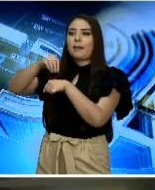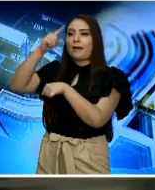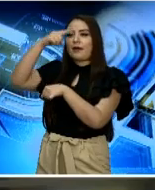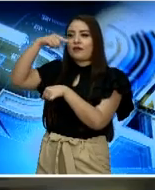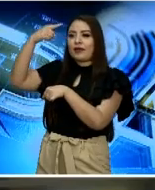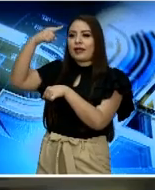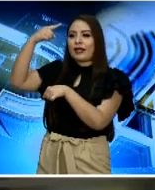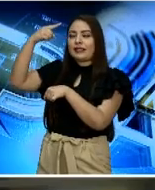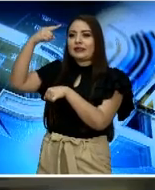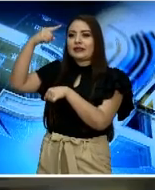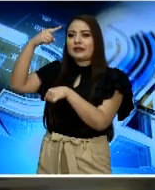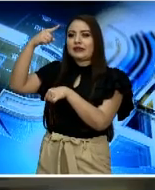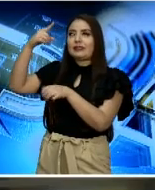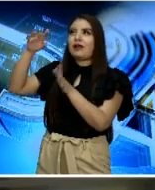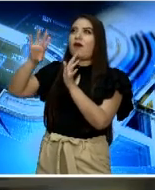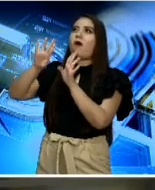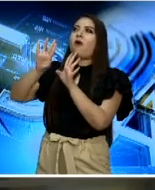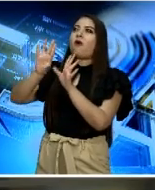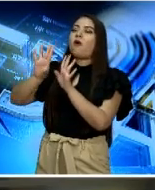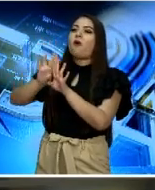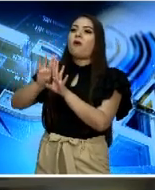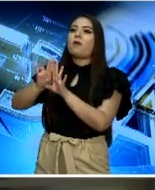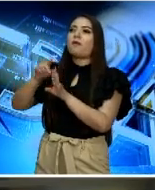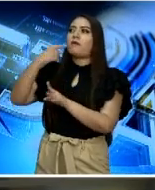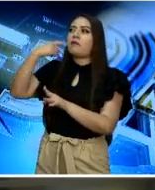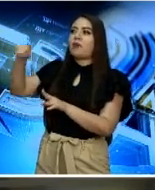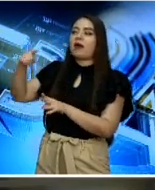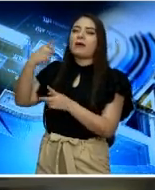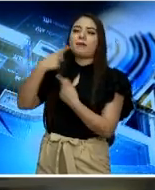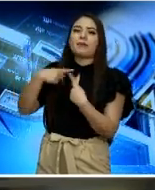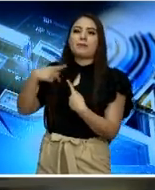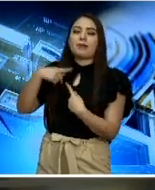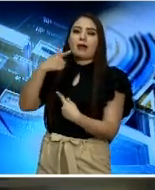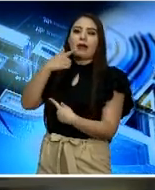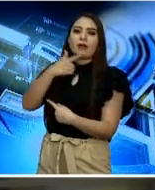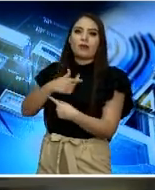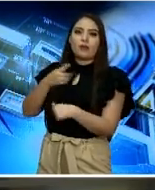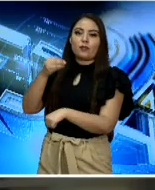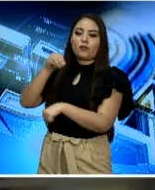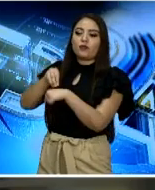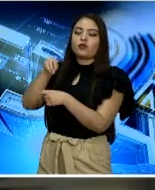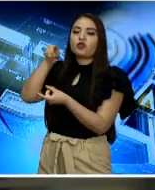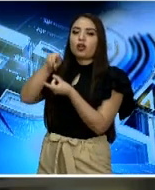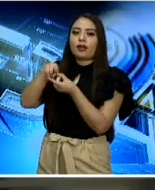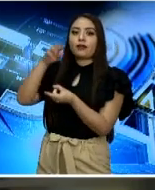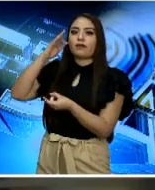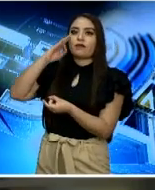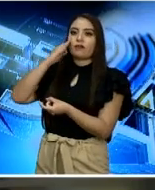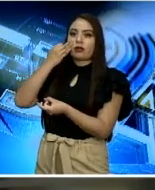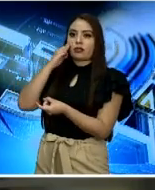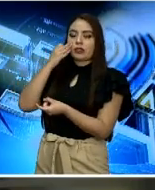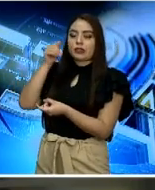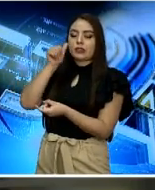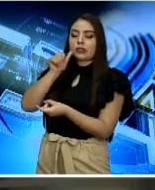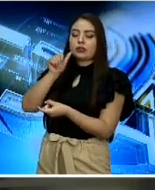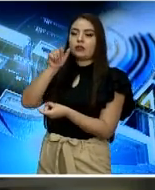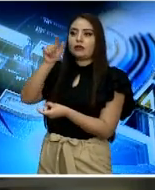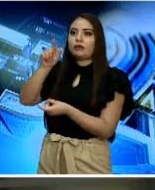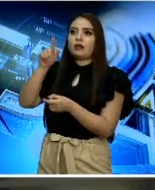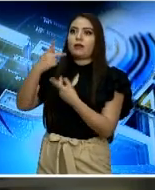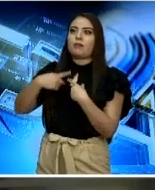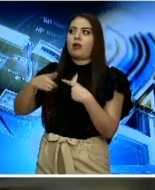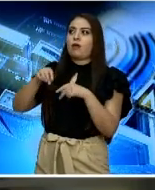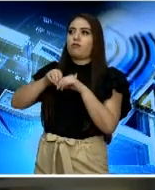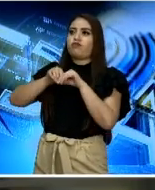situación de la gente a través de esta red social, y de alguna manera se hizo viral porque... al